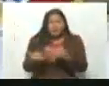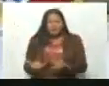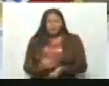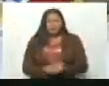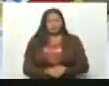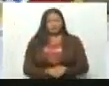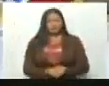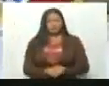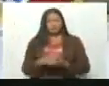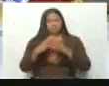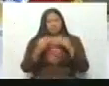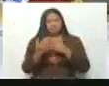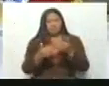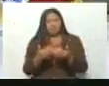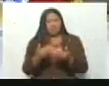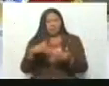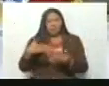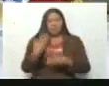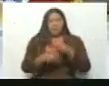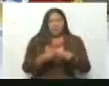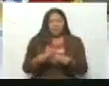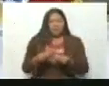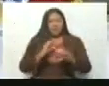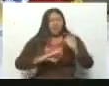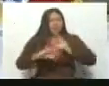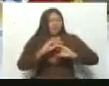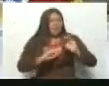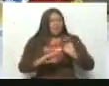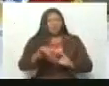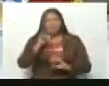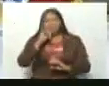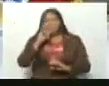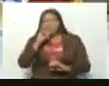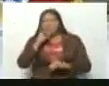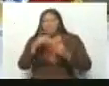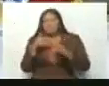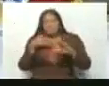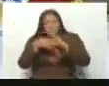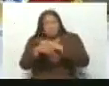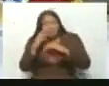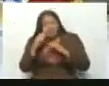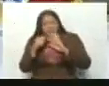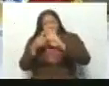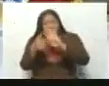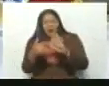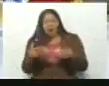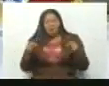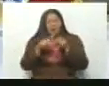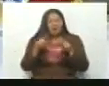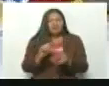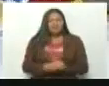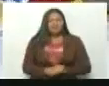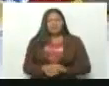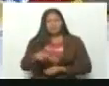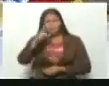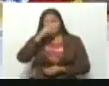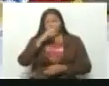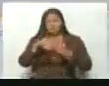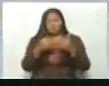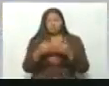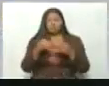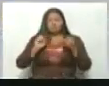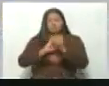llegas a la instalación. Todos, porque todos hacen posible que la comunicación, la información salga y se proyecte. Sí, además que en estos años